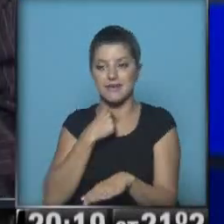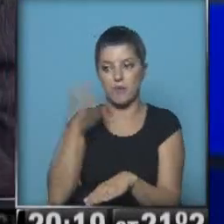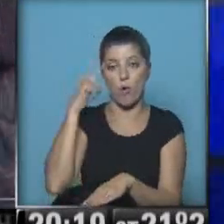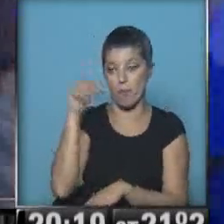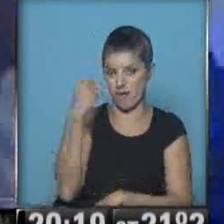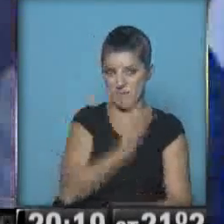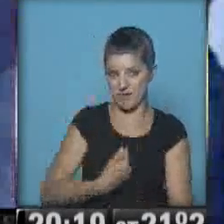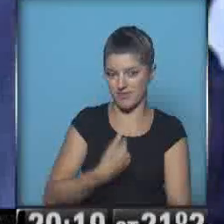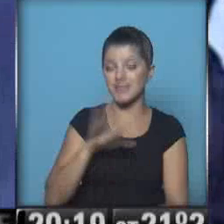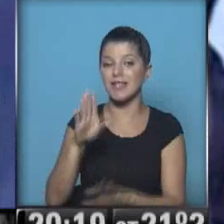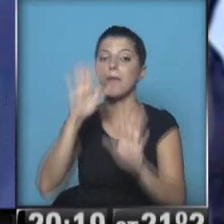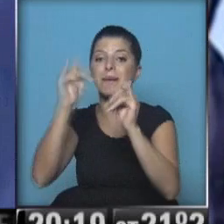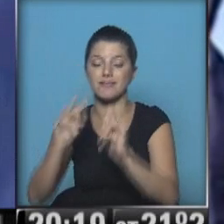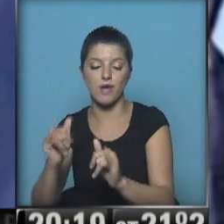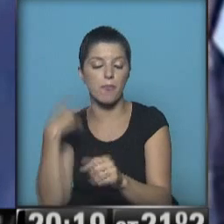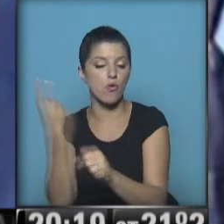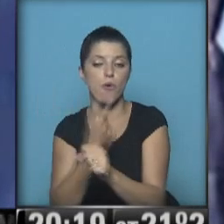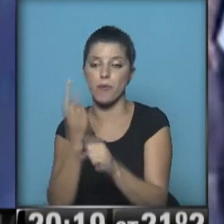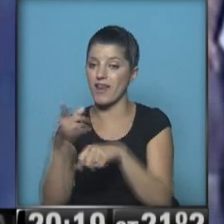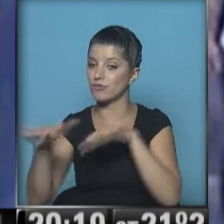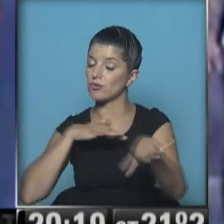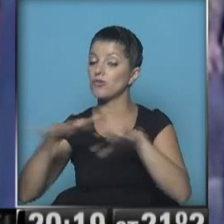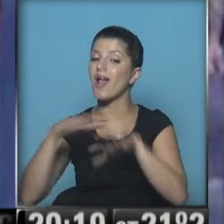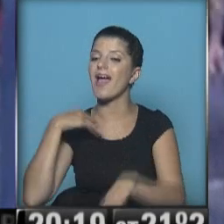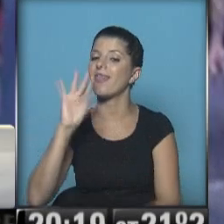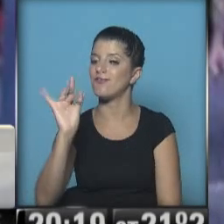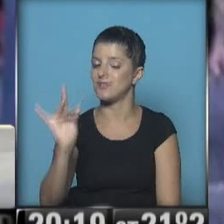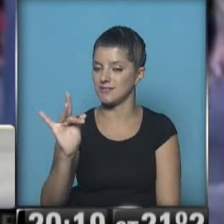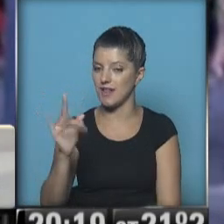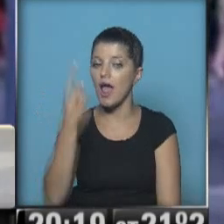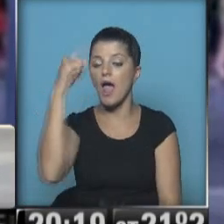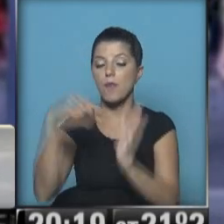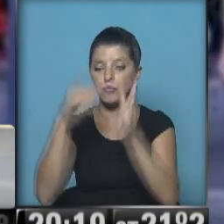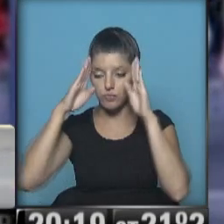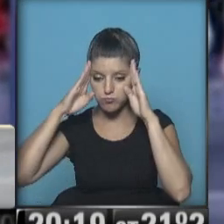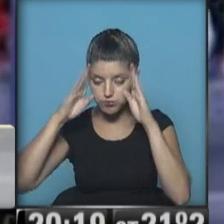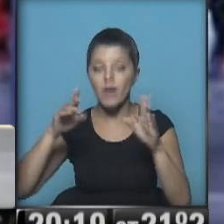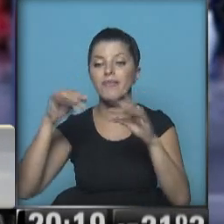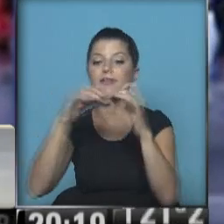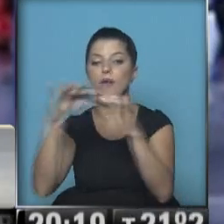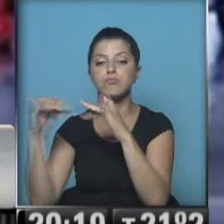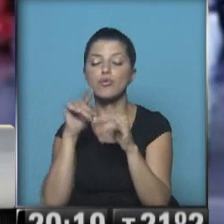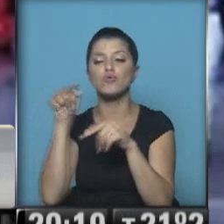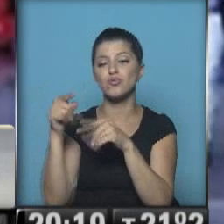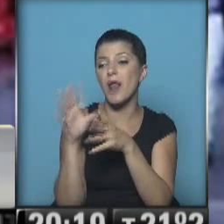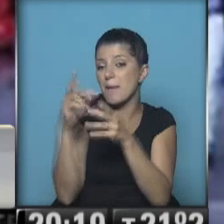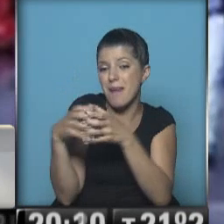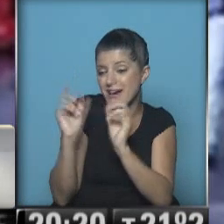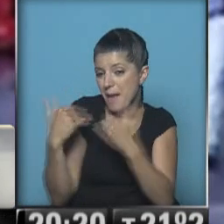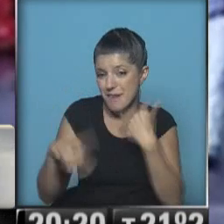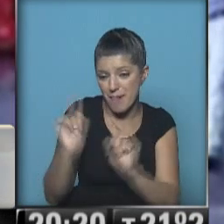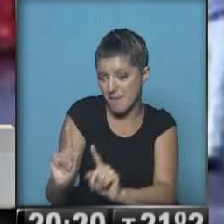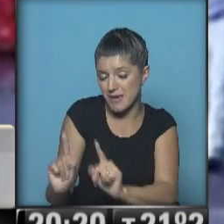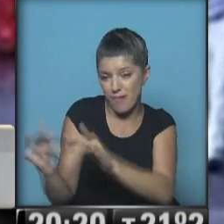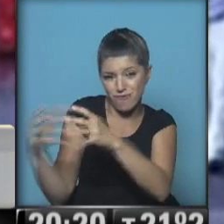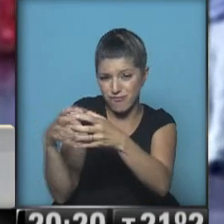y no pueden la situación es muy compleja el eje central de esta pelea es una interna feroz han alambre o hay